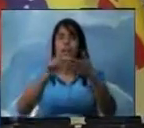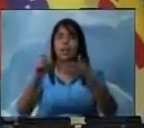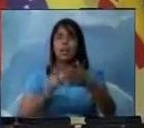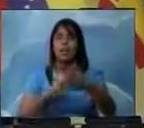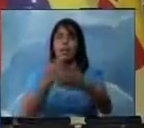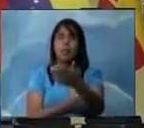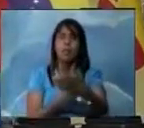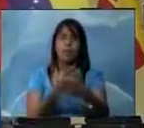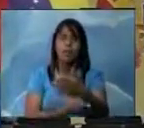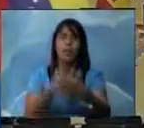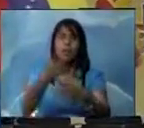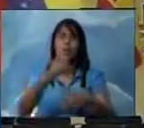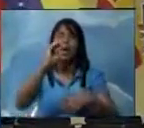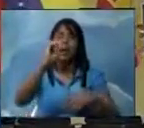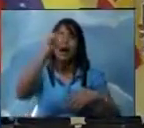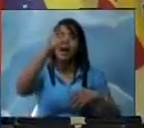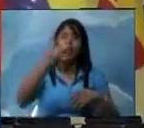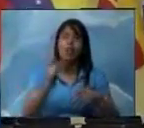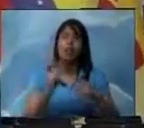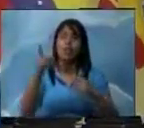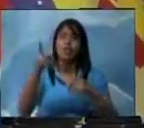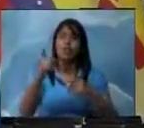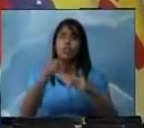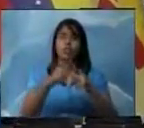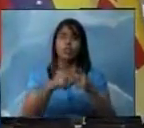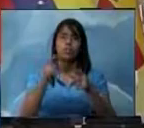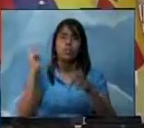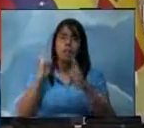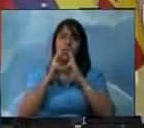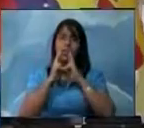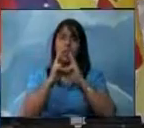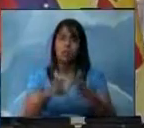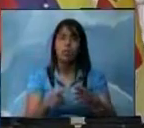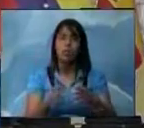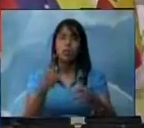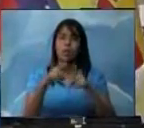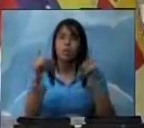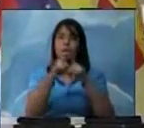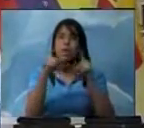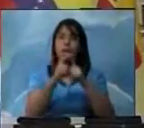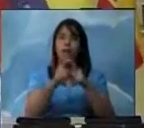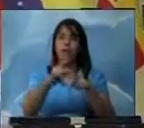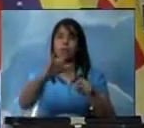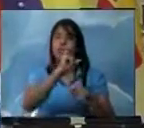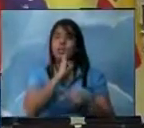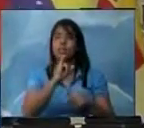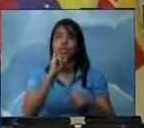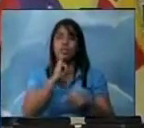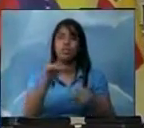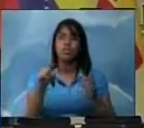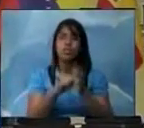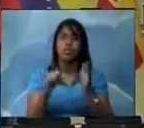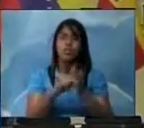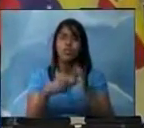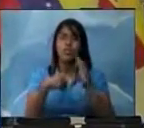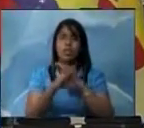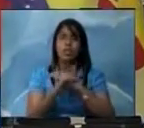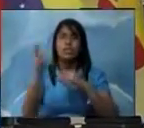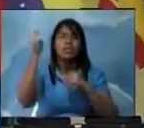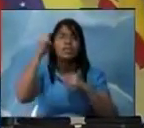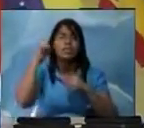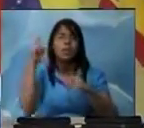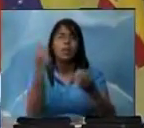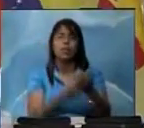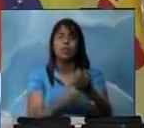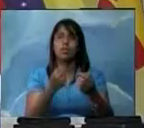hermano Carlos Campaña y le mandaba palabras en hebreo. ¿De dónde sale el hermano Puerta? ¿De dónde sabe